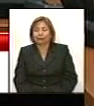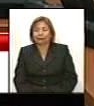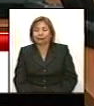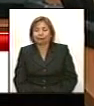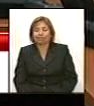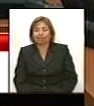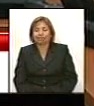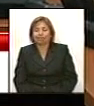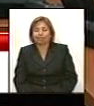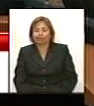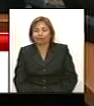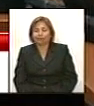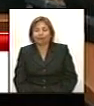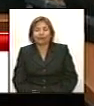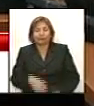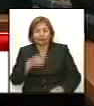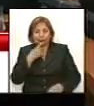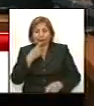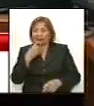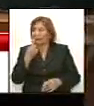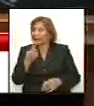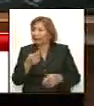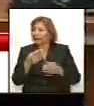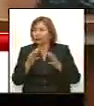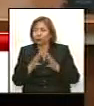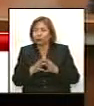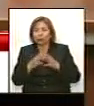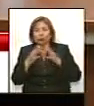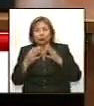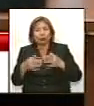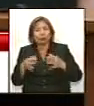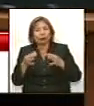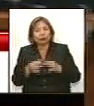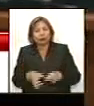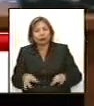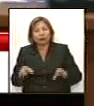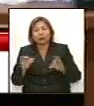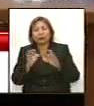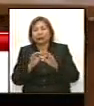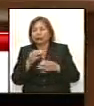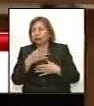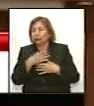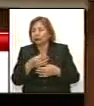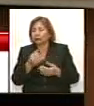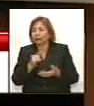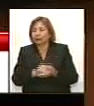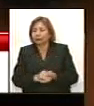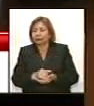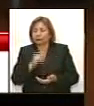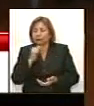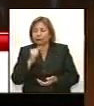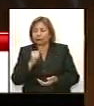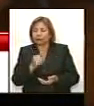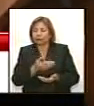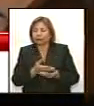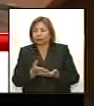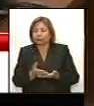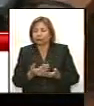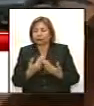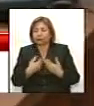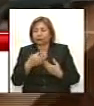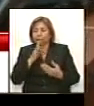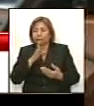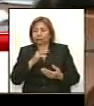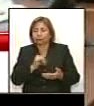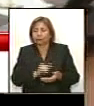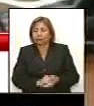que están súper importantes, interesantes y necesarios lo que nos acabas de comentar en Hiperderecho. Hemos visto varias cosas que tú has mencionado